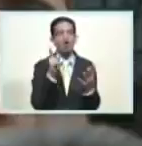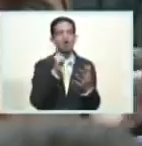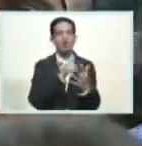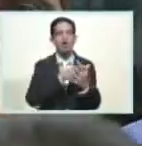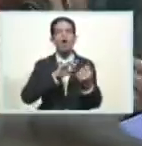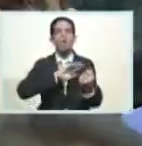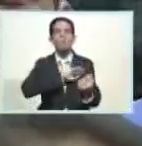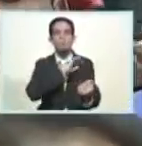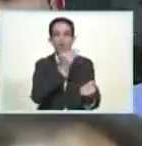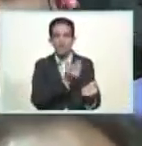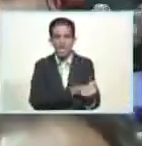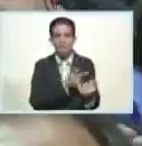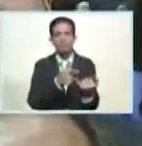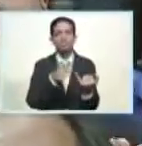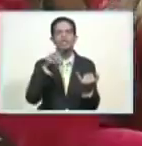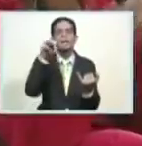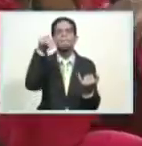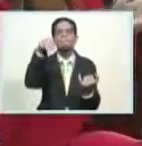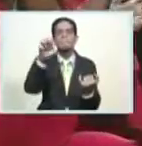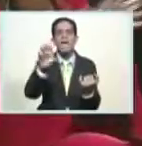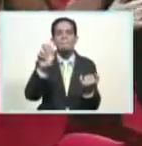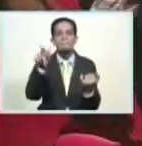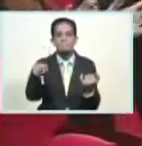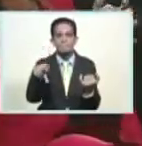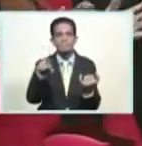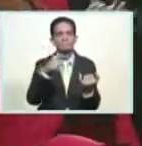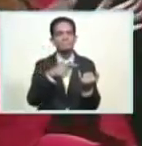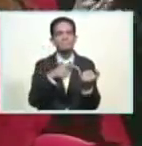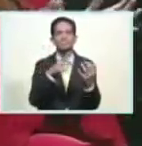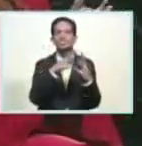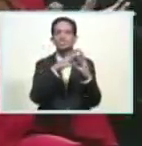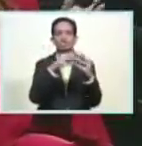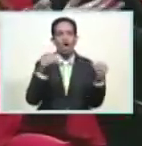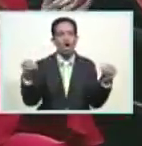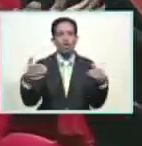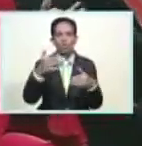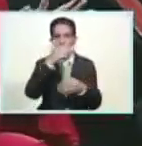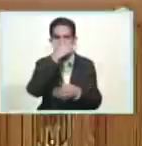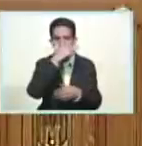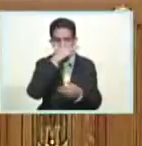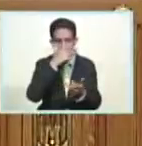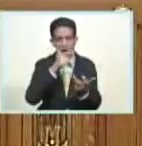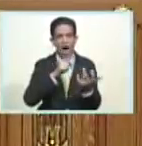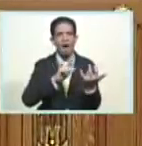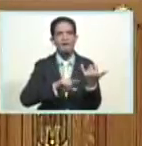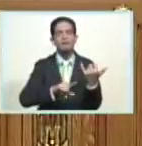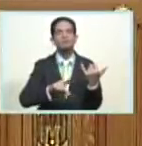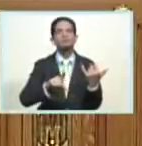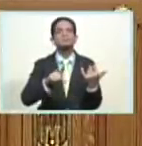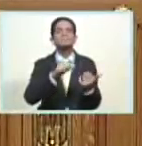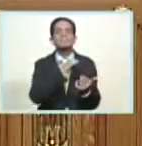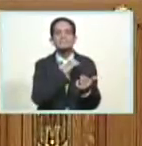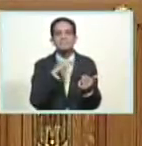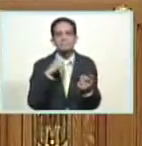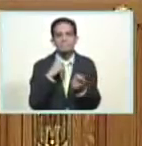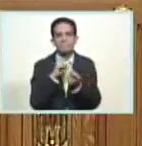a Podemos, al MEP, a UPB, a Tupamaro, a Independientes por el